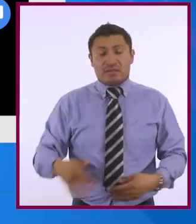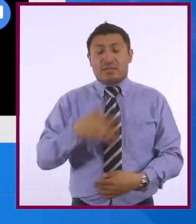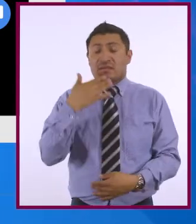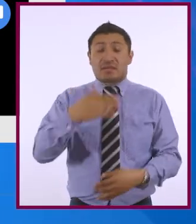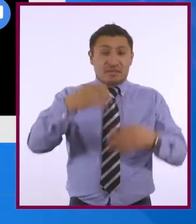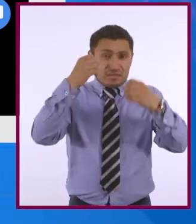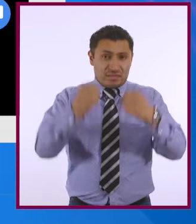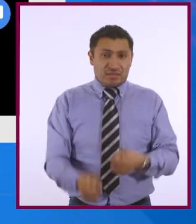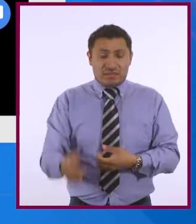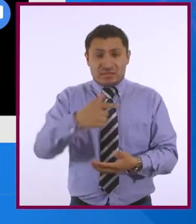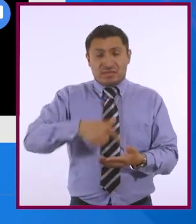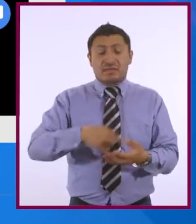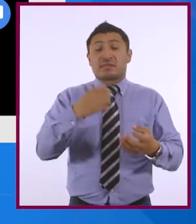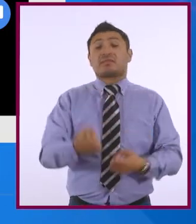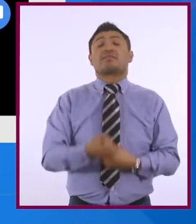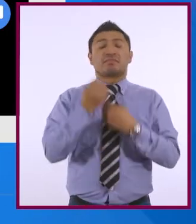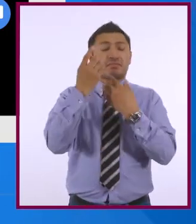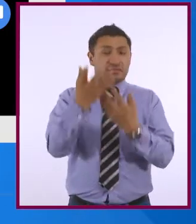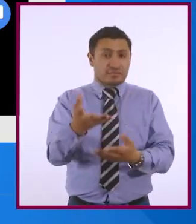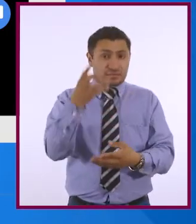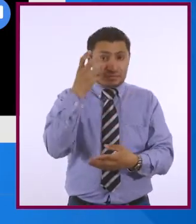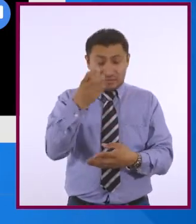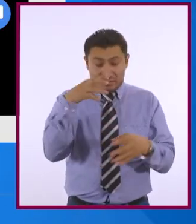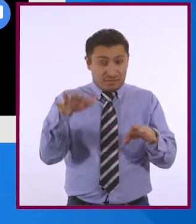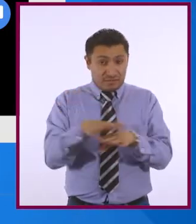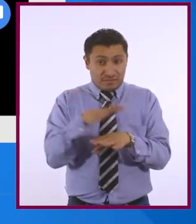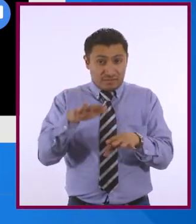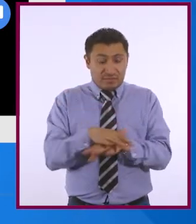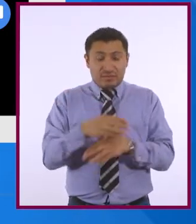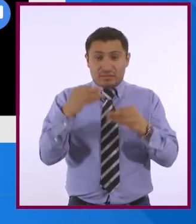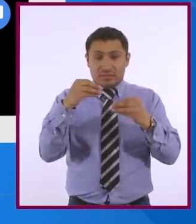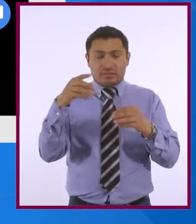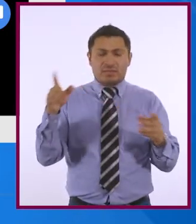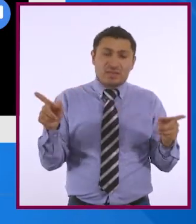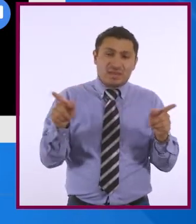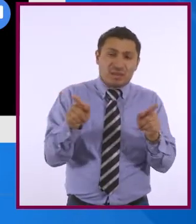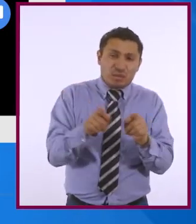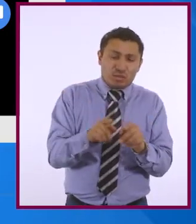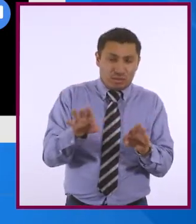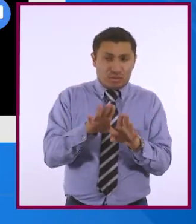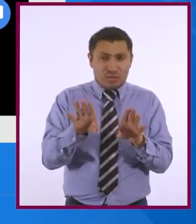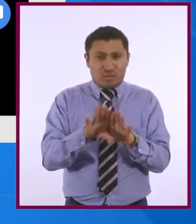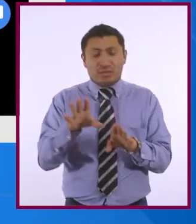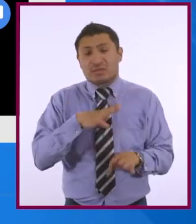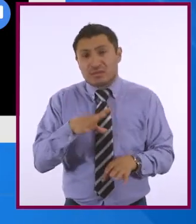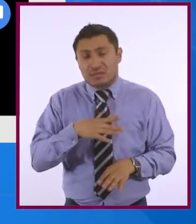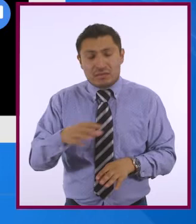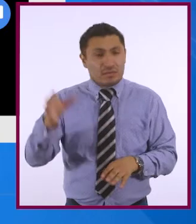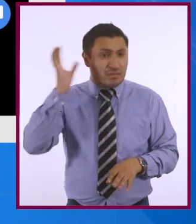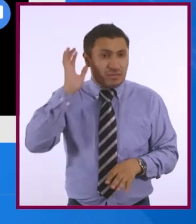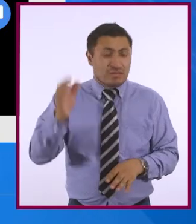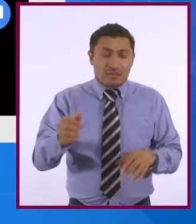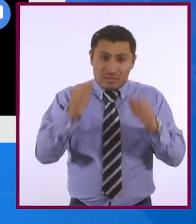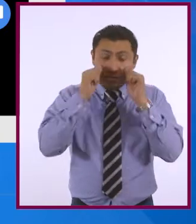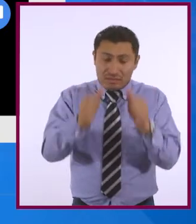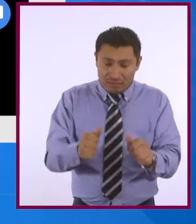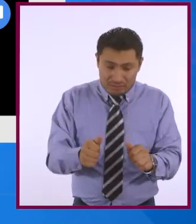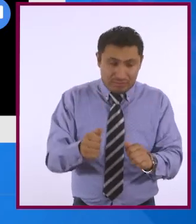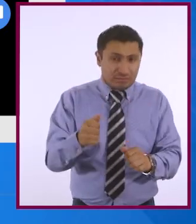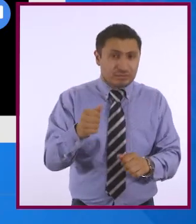espacio seguro para expresarse, ¿no? Ese cambio es tan pequeño, el tener una escucha activa,